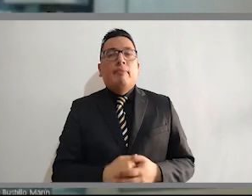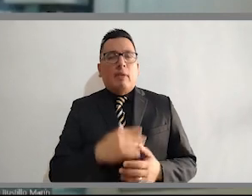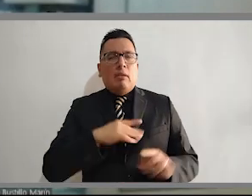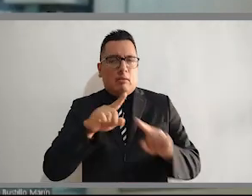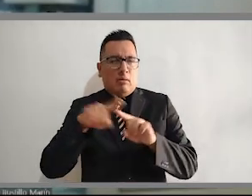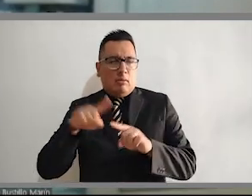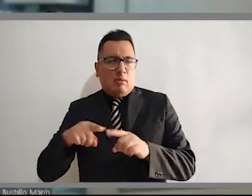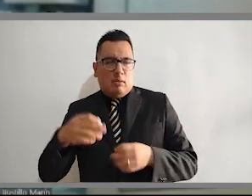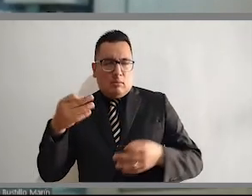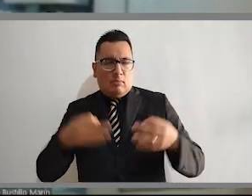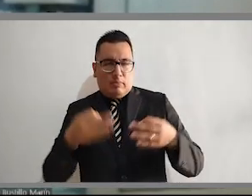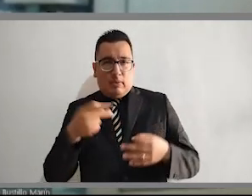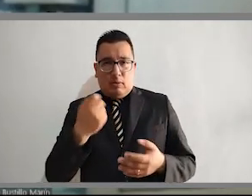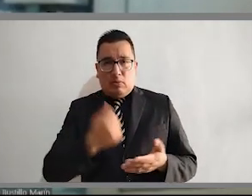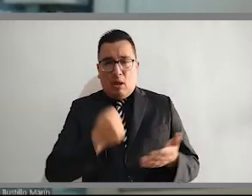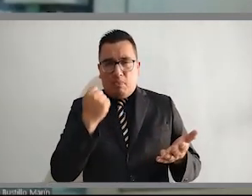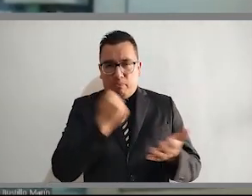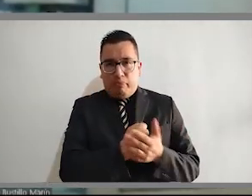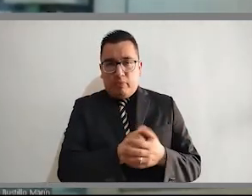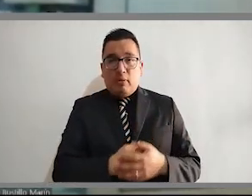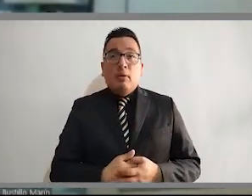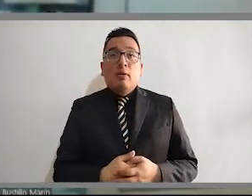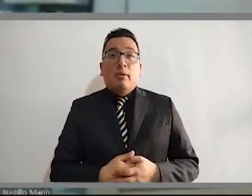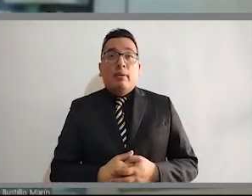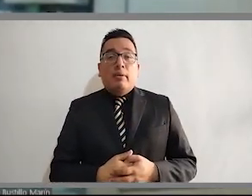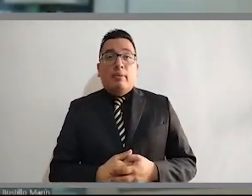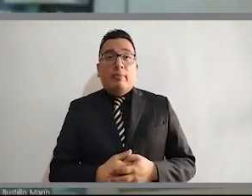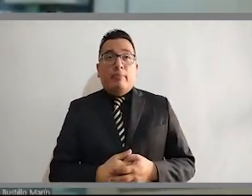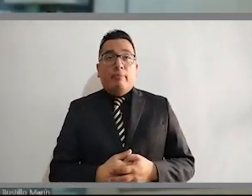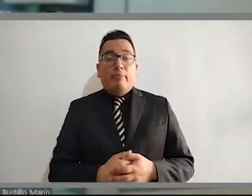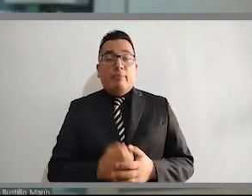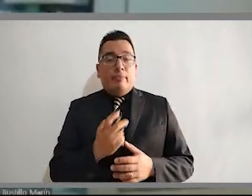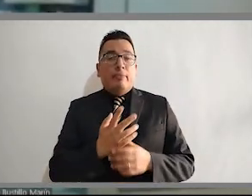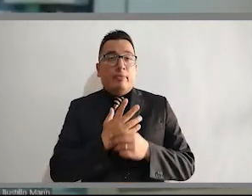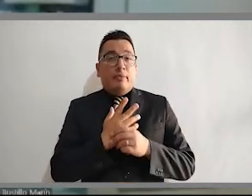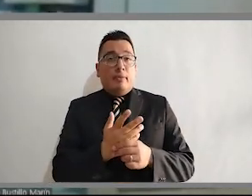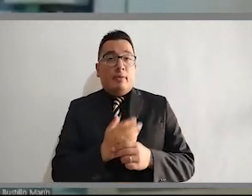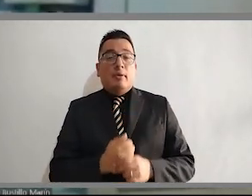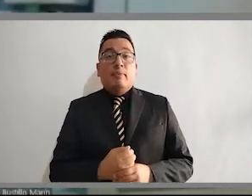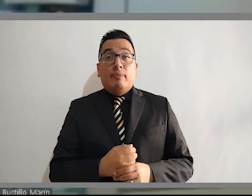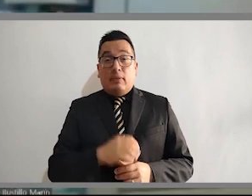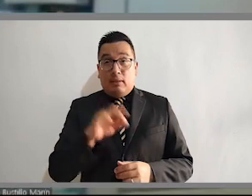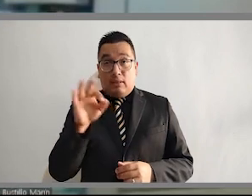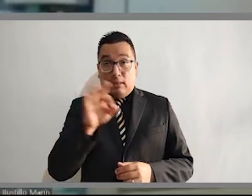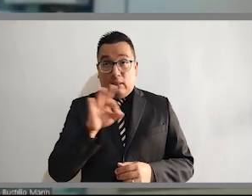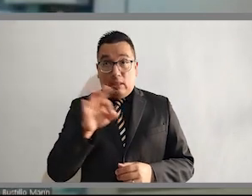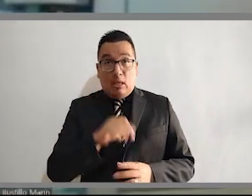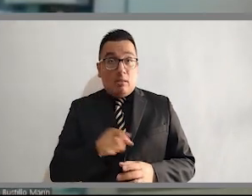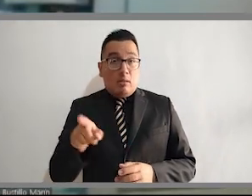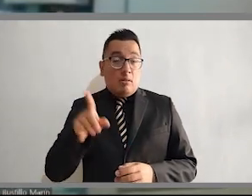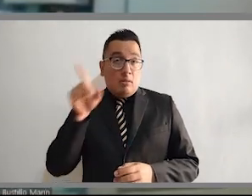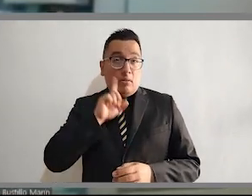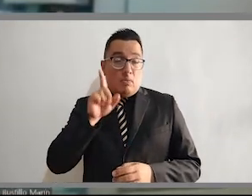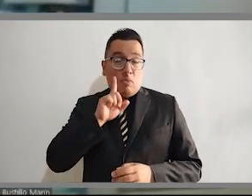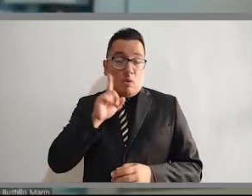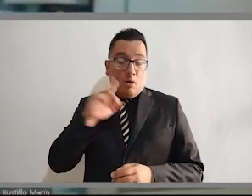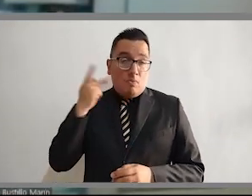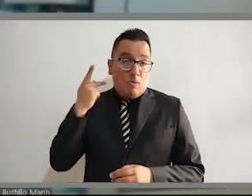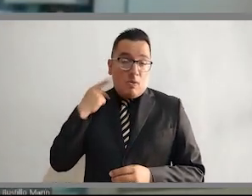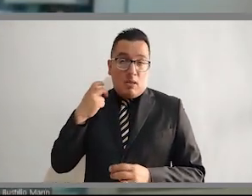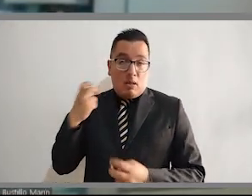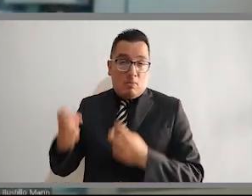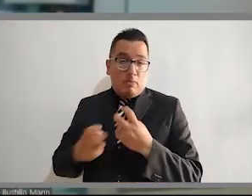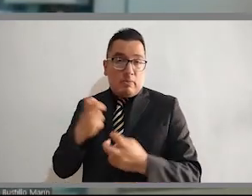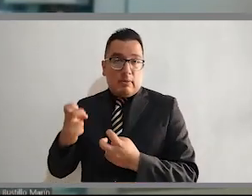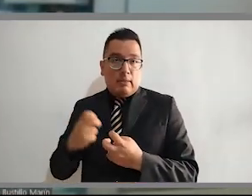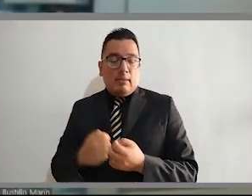sentencias de la Sala Superior, que ha sido reiterado, ¿no? Que se dice que en casos de violencia política de